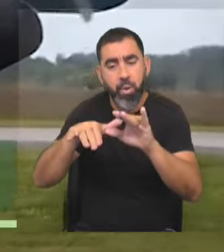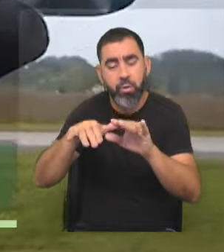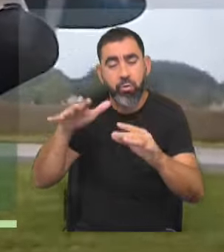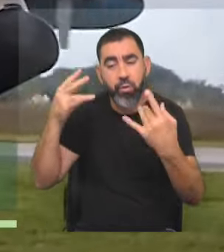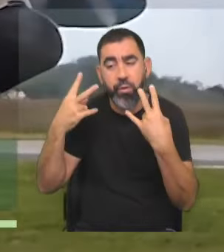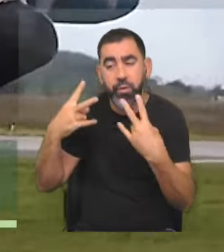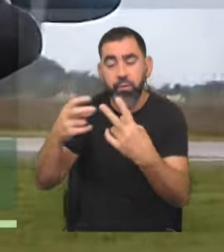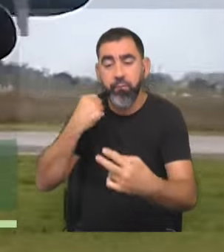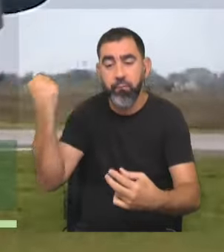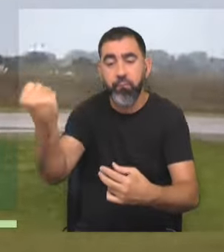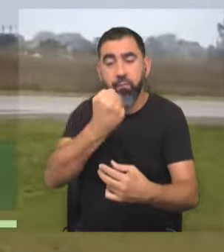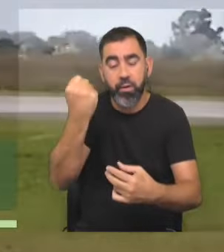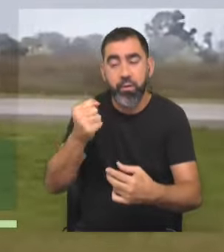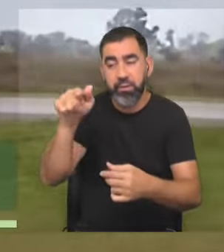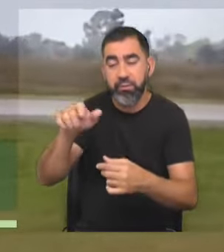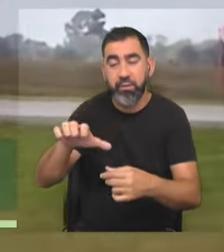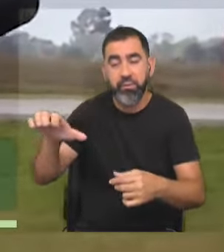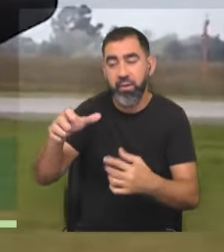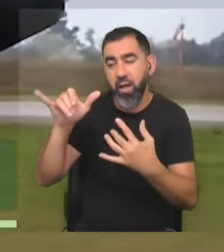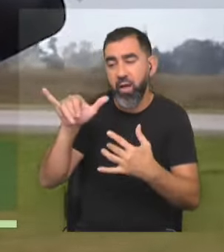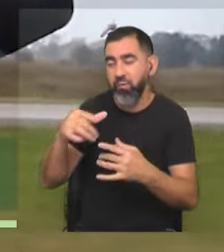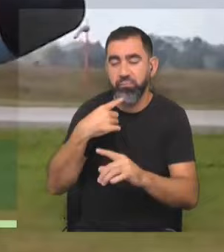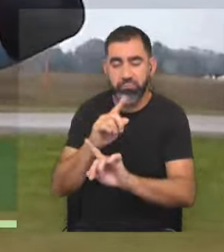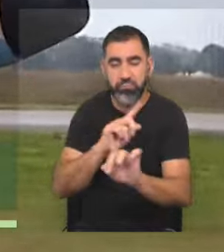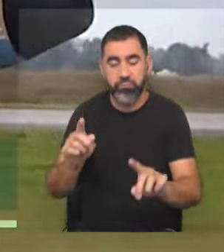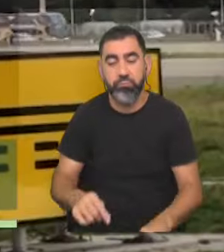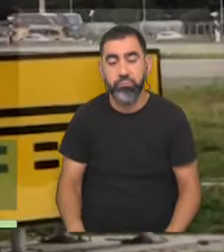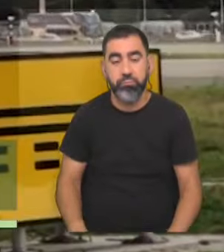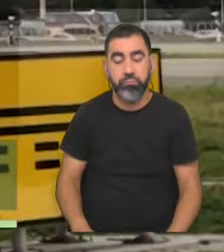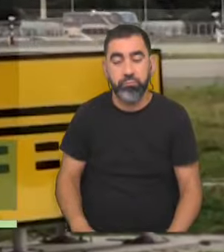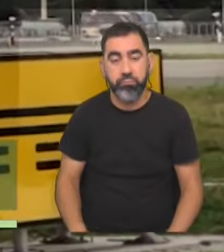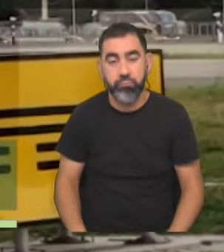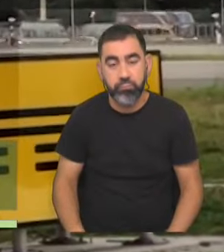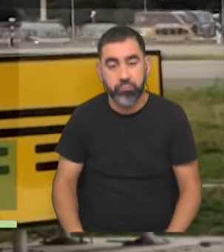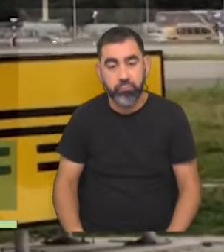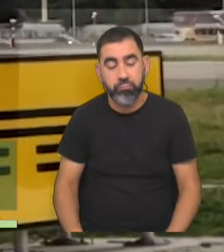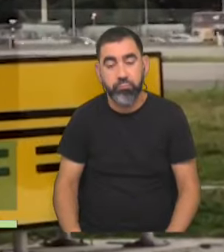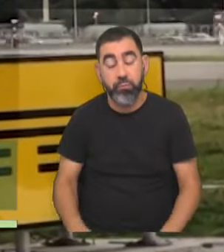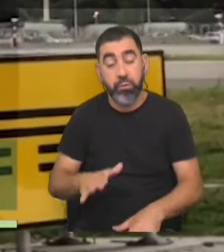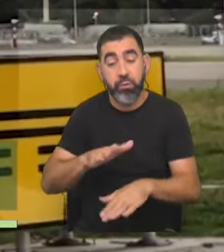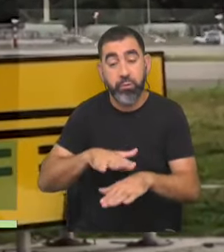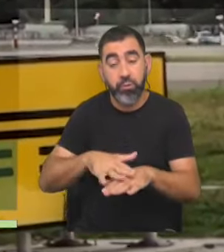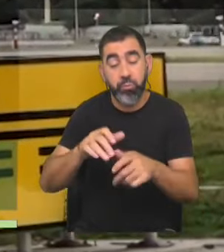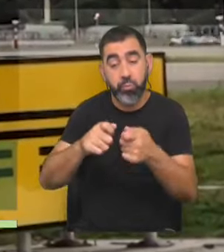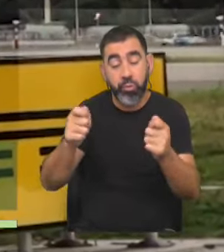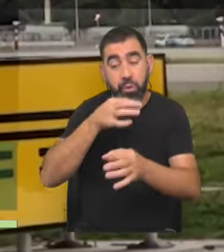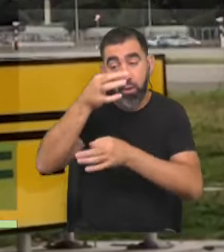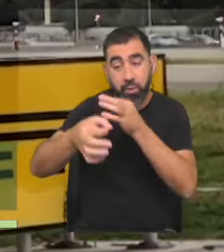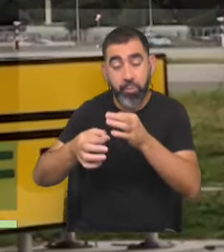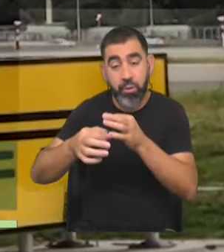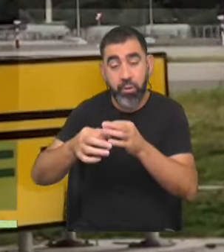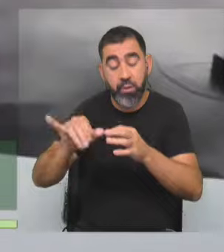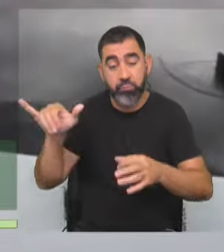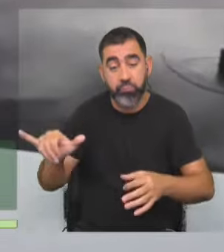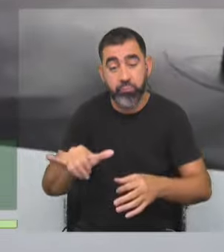misiones posibles y las bdcraft estadounidenses no cumplen este requisito Gabriel Porfirio autor del artículo explica que la flota de transporte